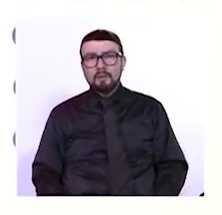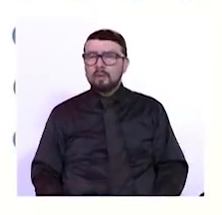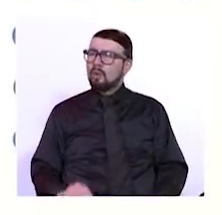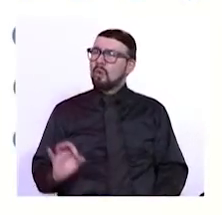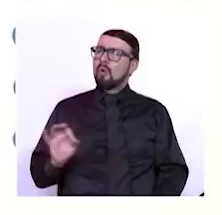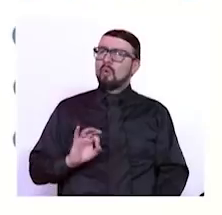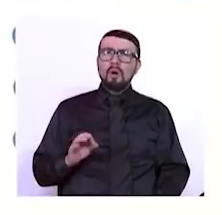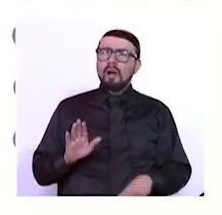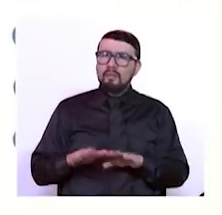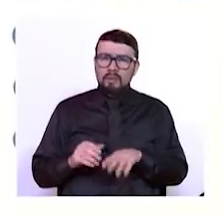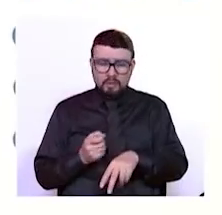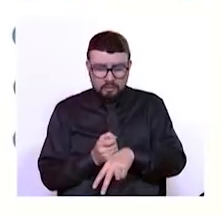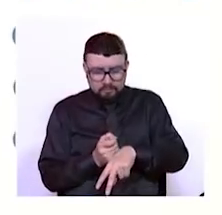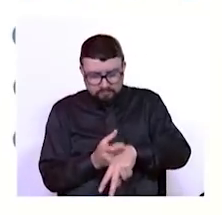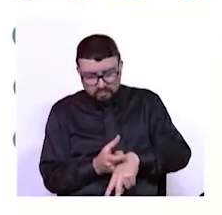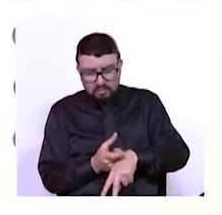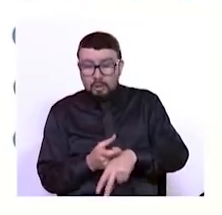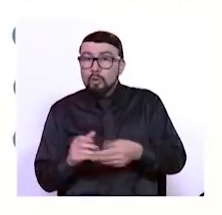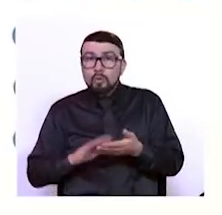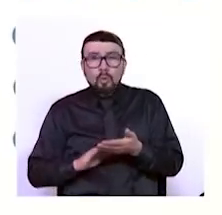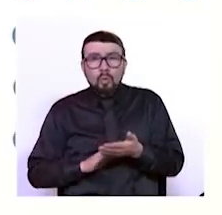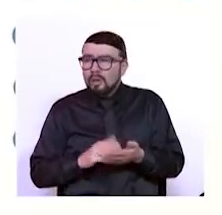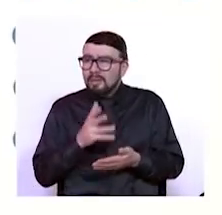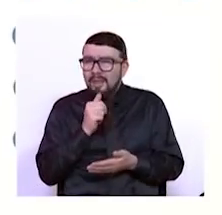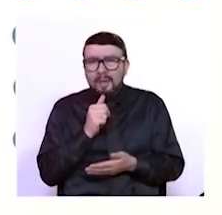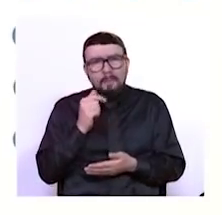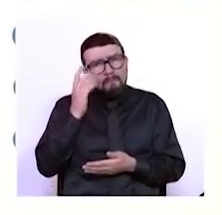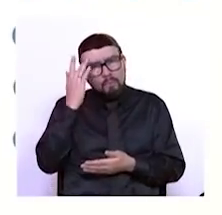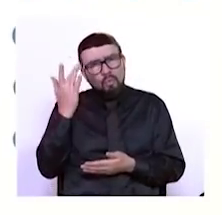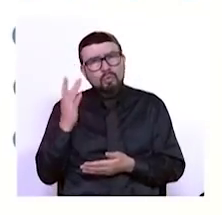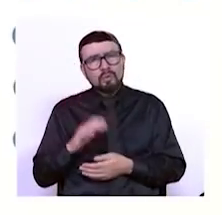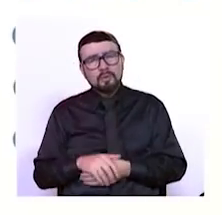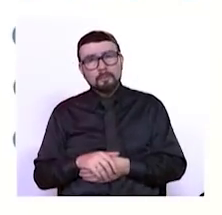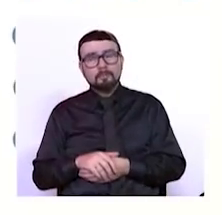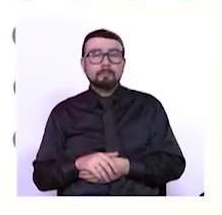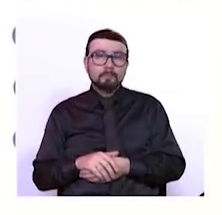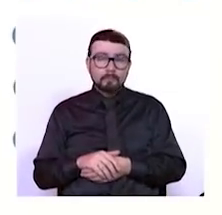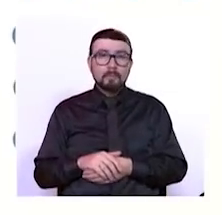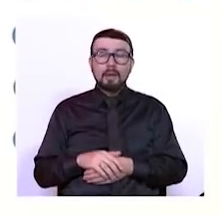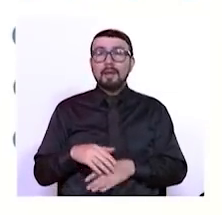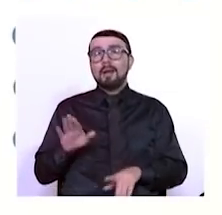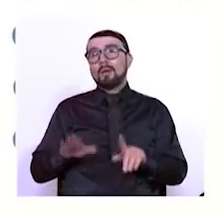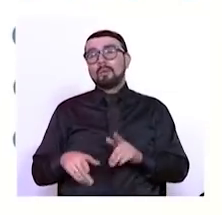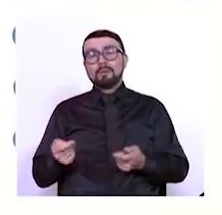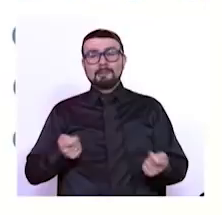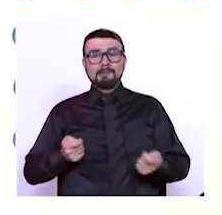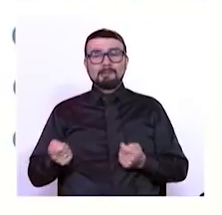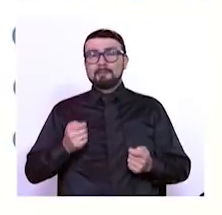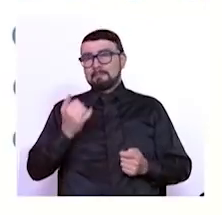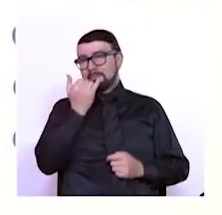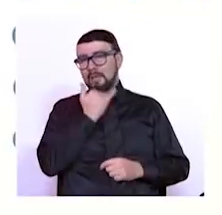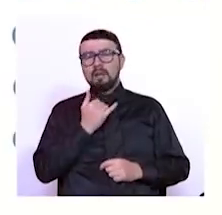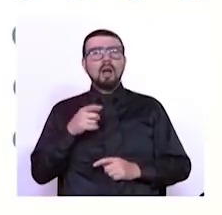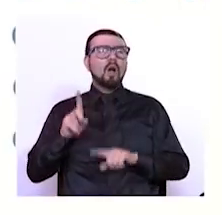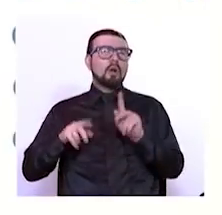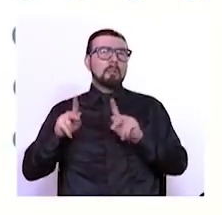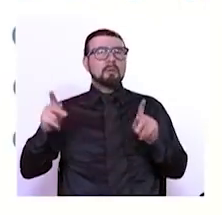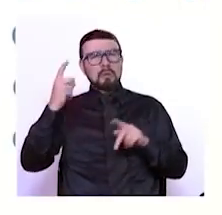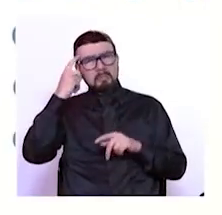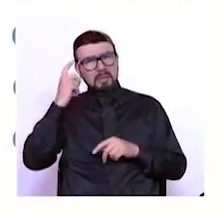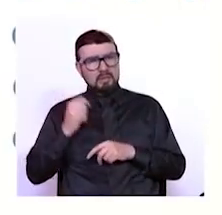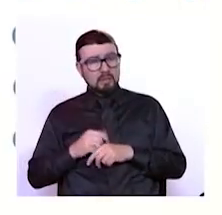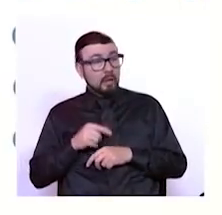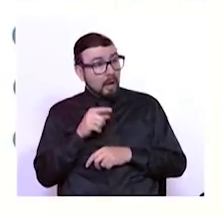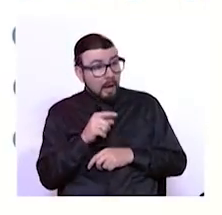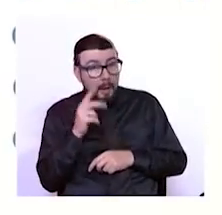sanan prontamente, porque hay mal manejo. Las personitas han tenido la creencia de que mientras